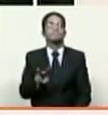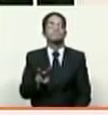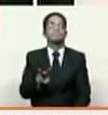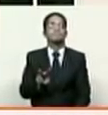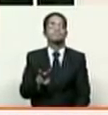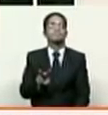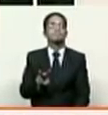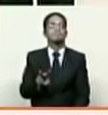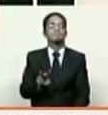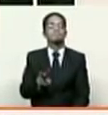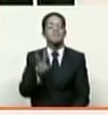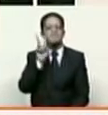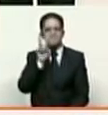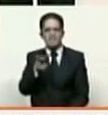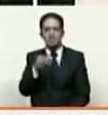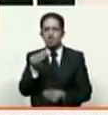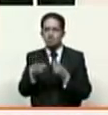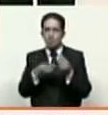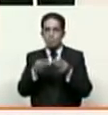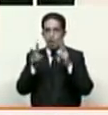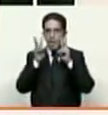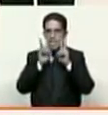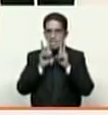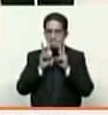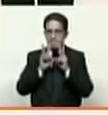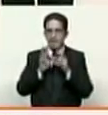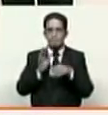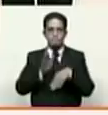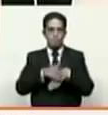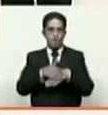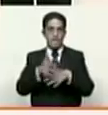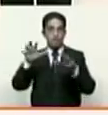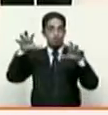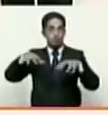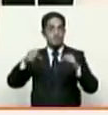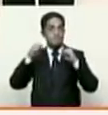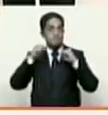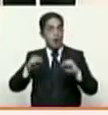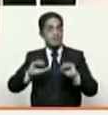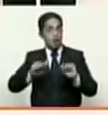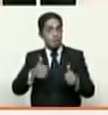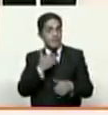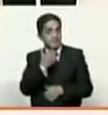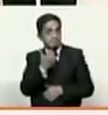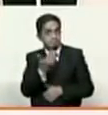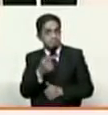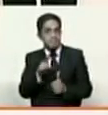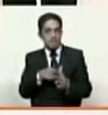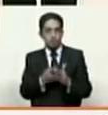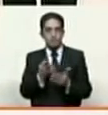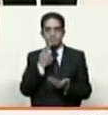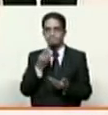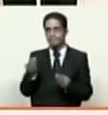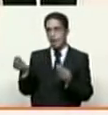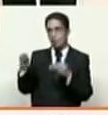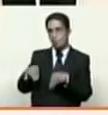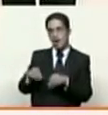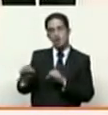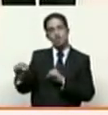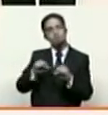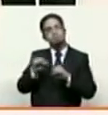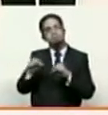con las limpiezas a las quebradas, porque la época de lluvia viene fuerte y ya hay un trabajo coordinado entre